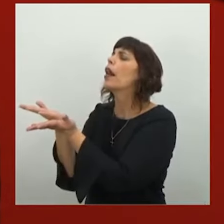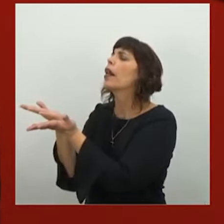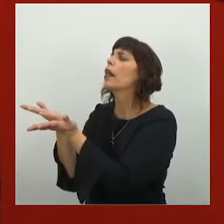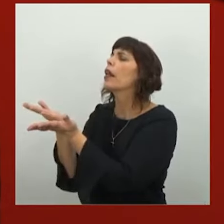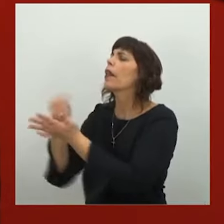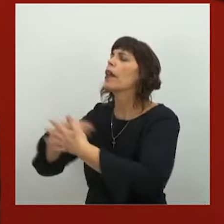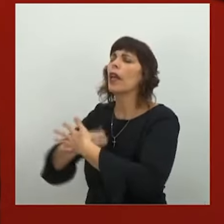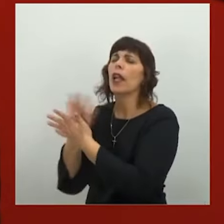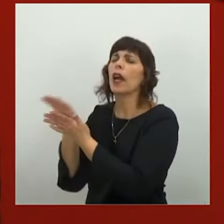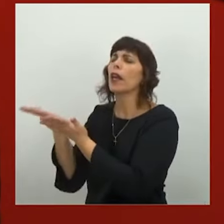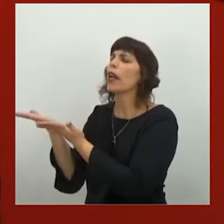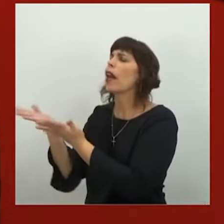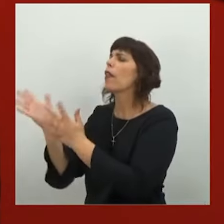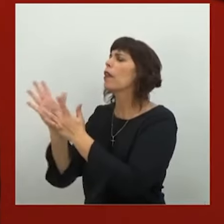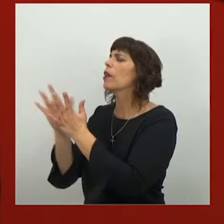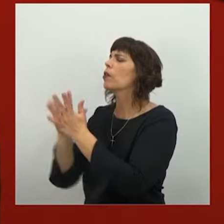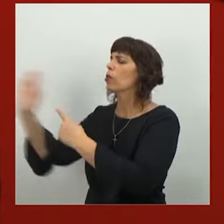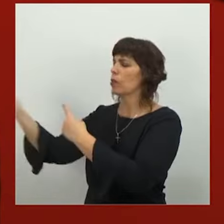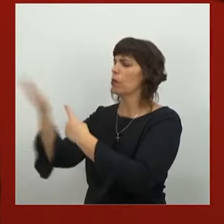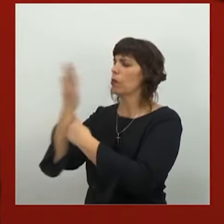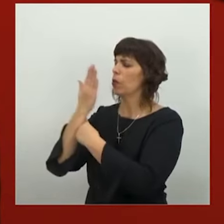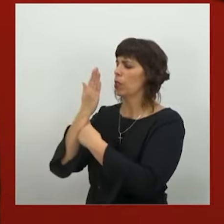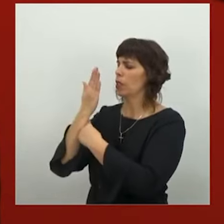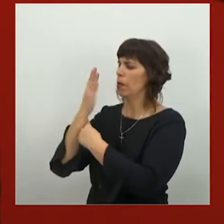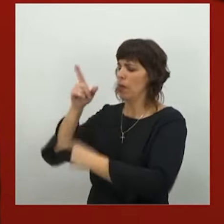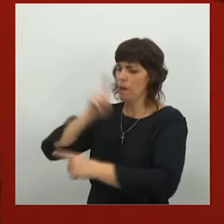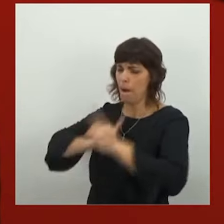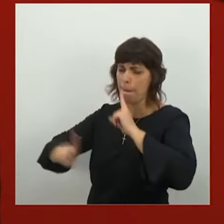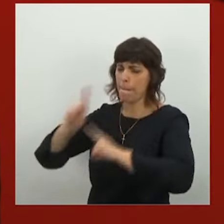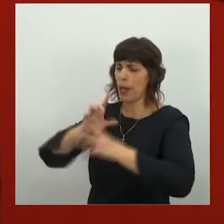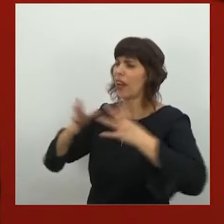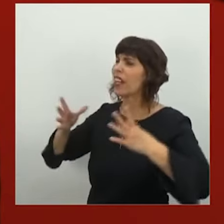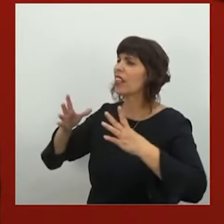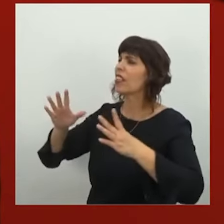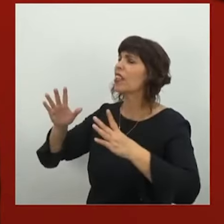la gracia de Jesucristo sobre esta situación.